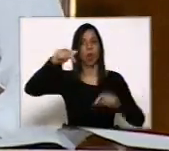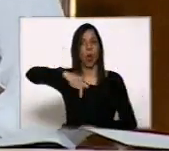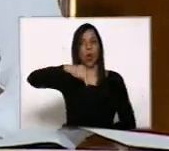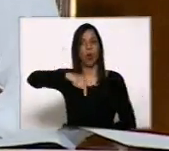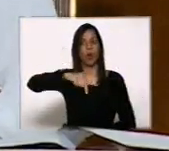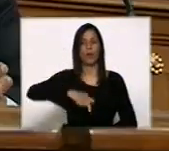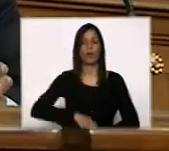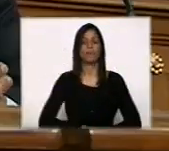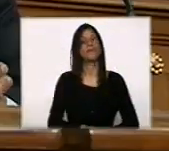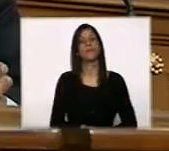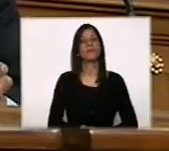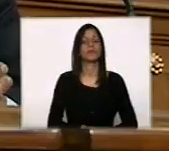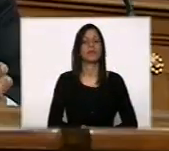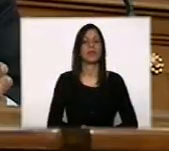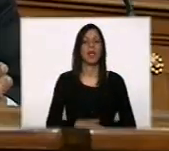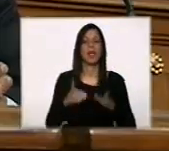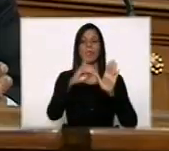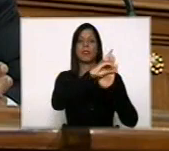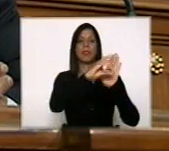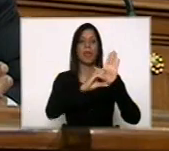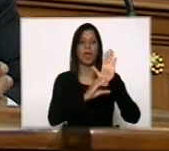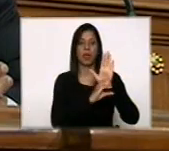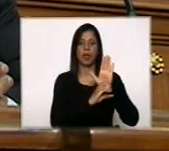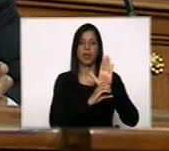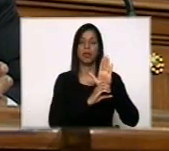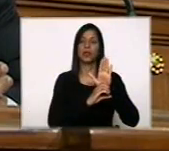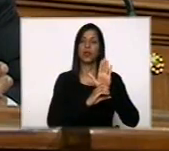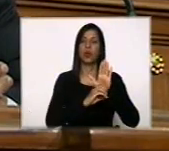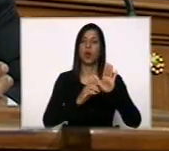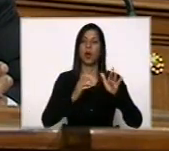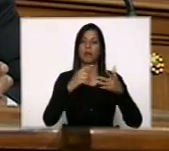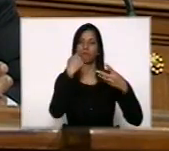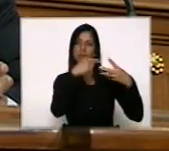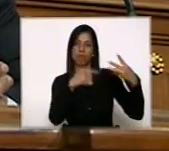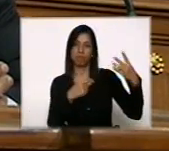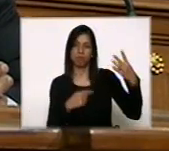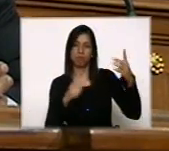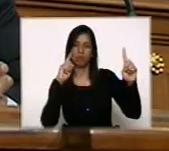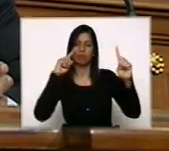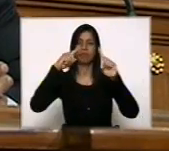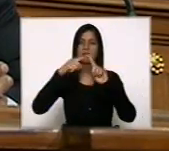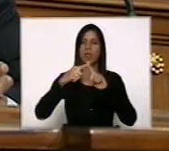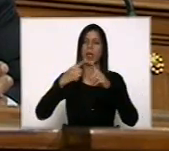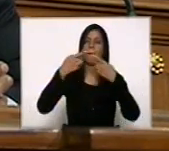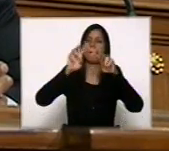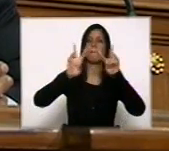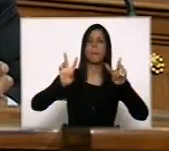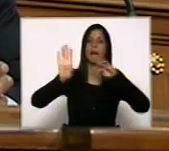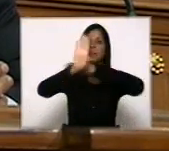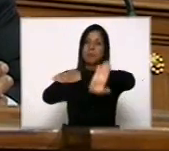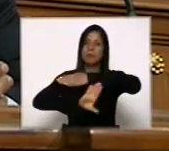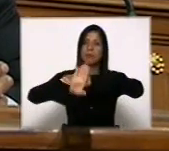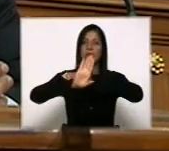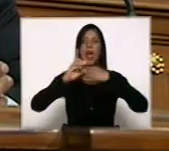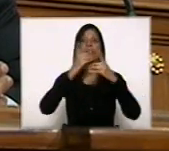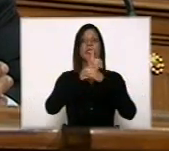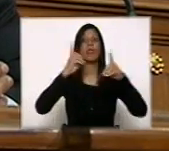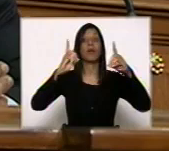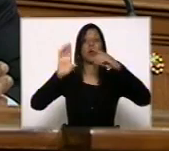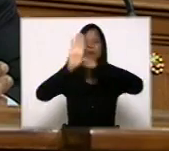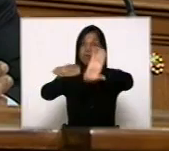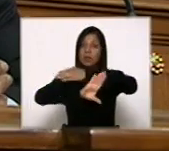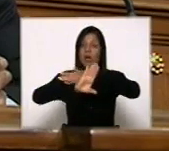del día. Decreto constituyente de acciones en defensa de la paz, la democracia, la soberanía